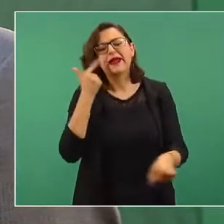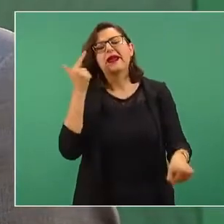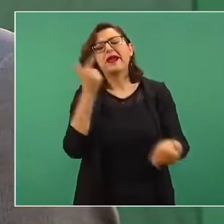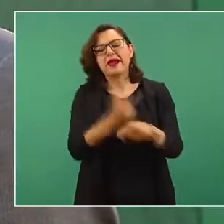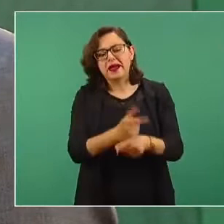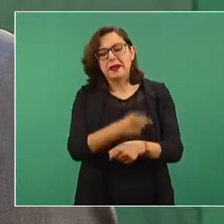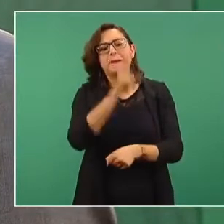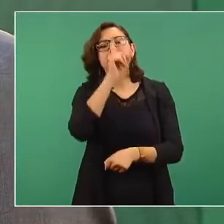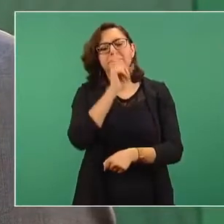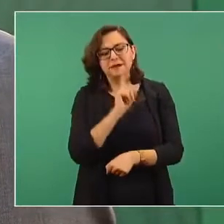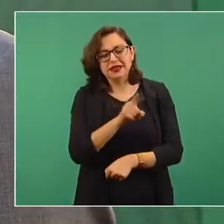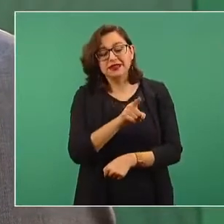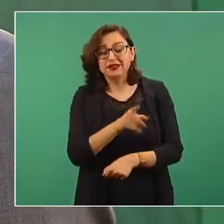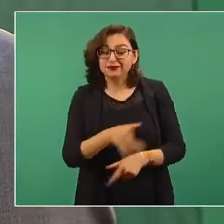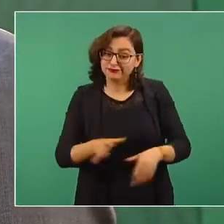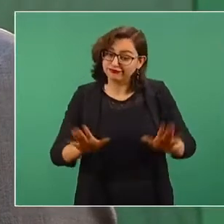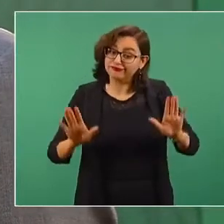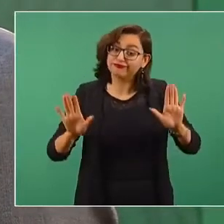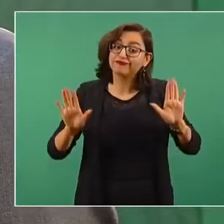atente a las consecuencias.